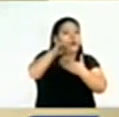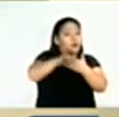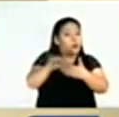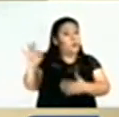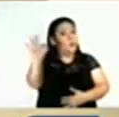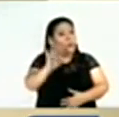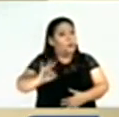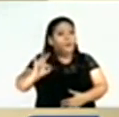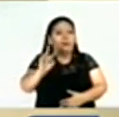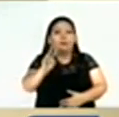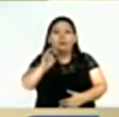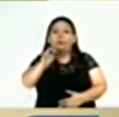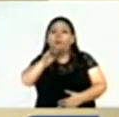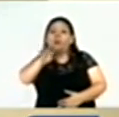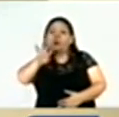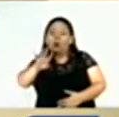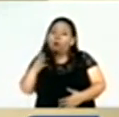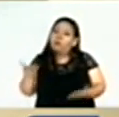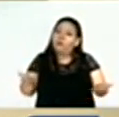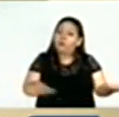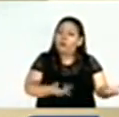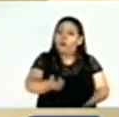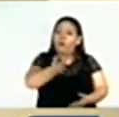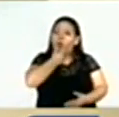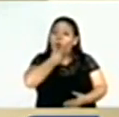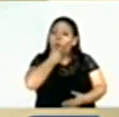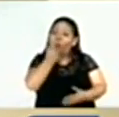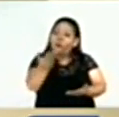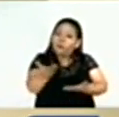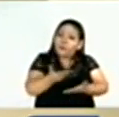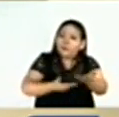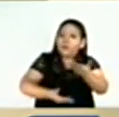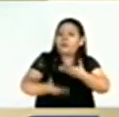para el año 2024. Con esta información regreso con ustedes al estudio principal.